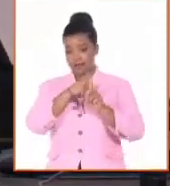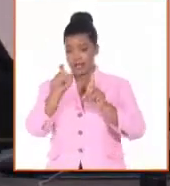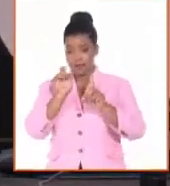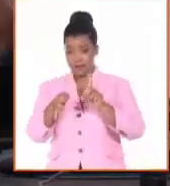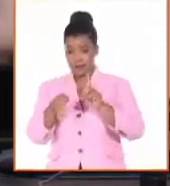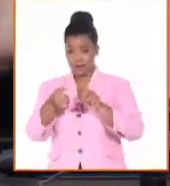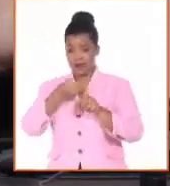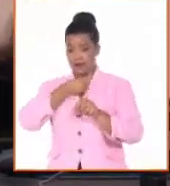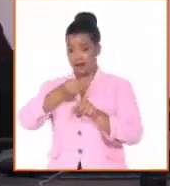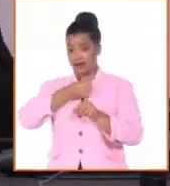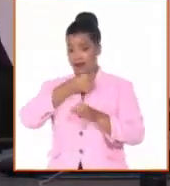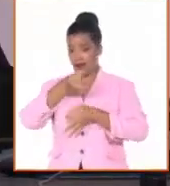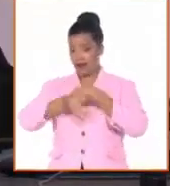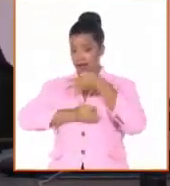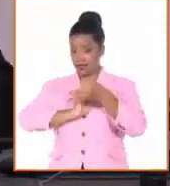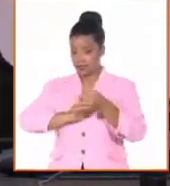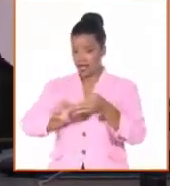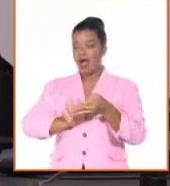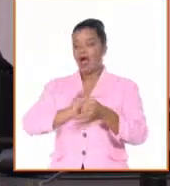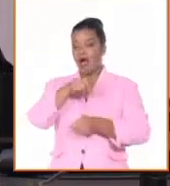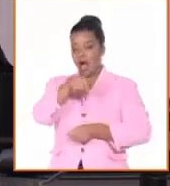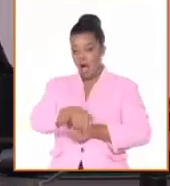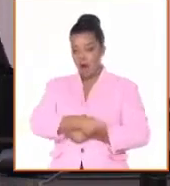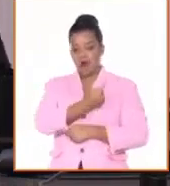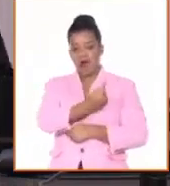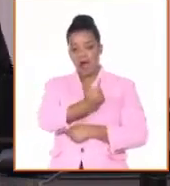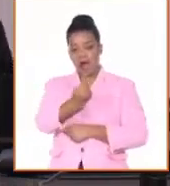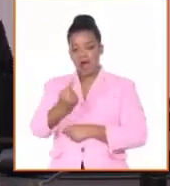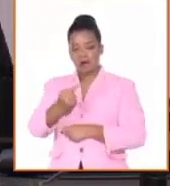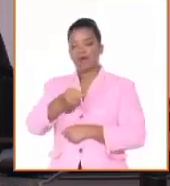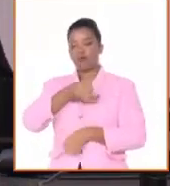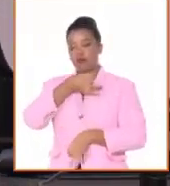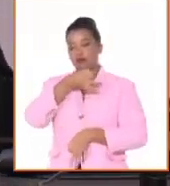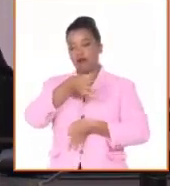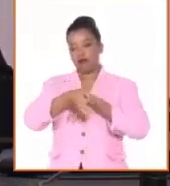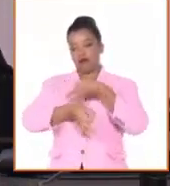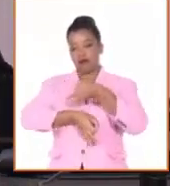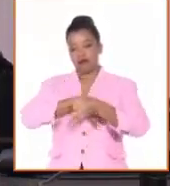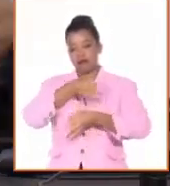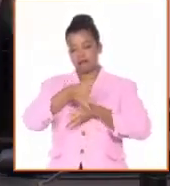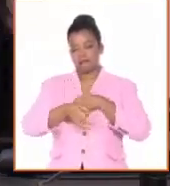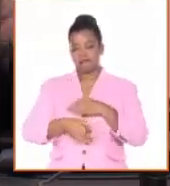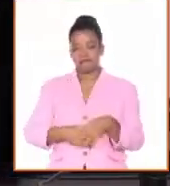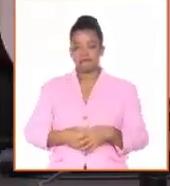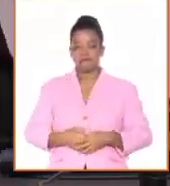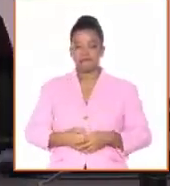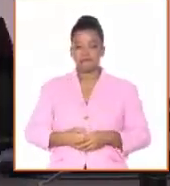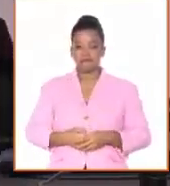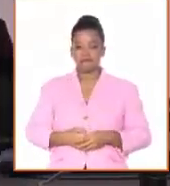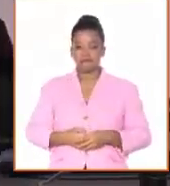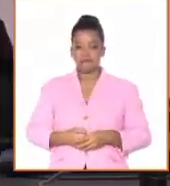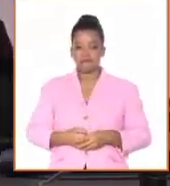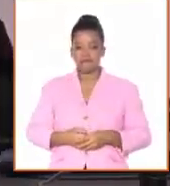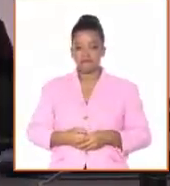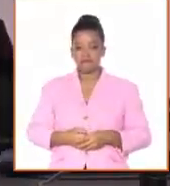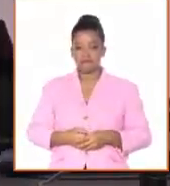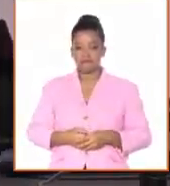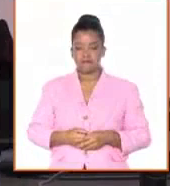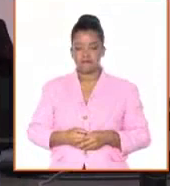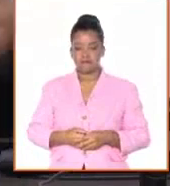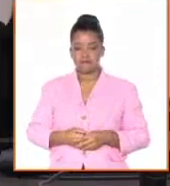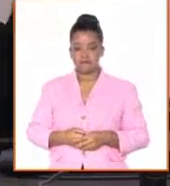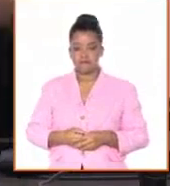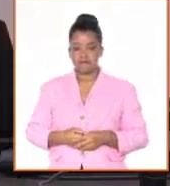sobre la mesa y que son las opiniones de nuestros televidentes radio oyentes e internautas y que la han expresado por diversas vías